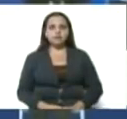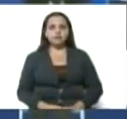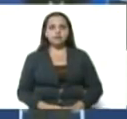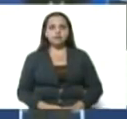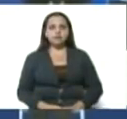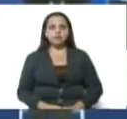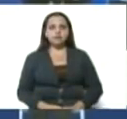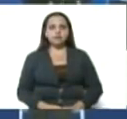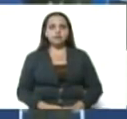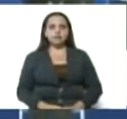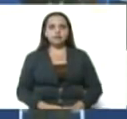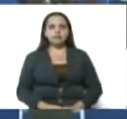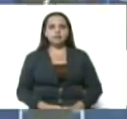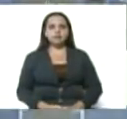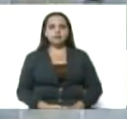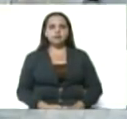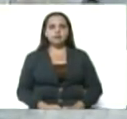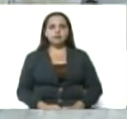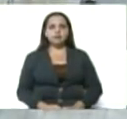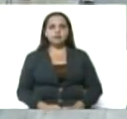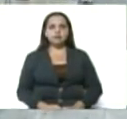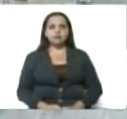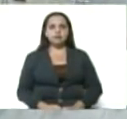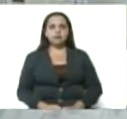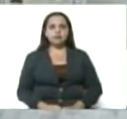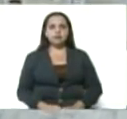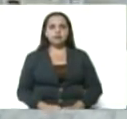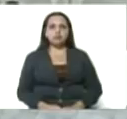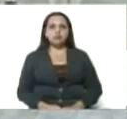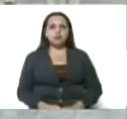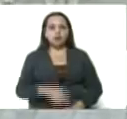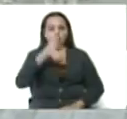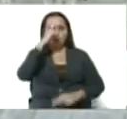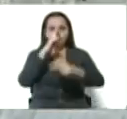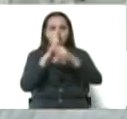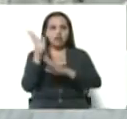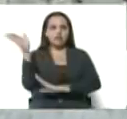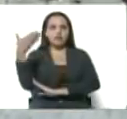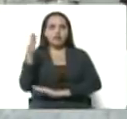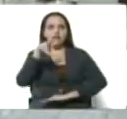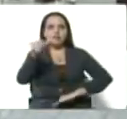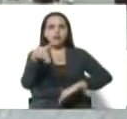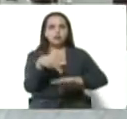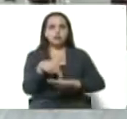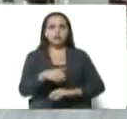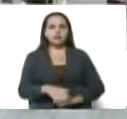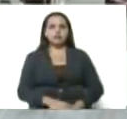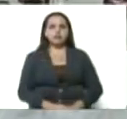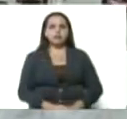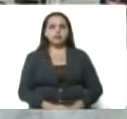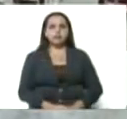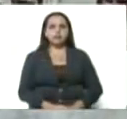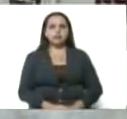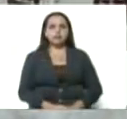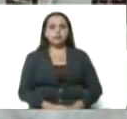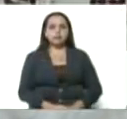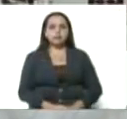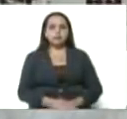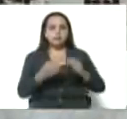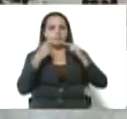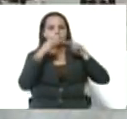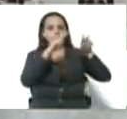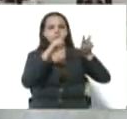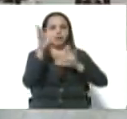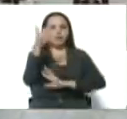ah colores a la familia nacional con vista a la bandera nacional